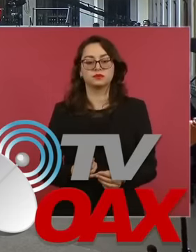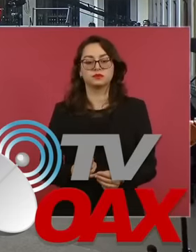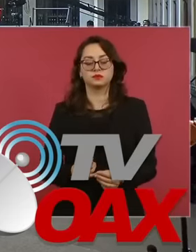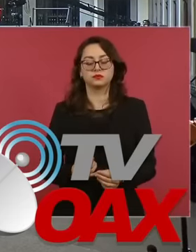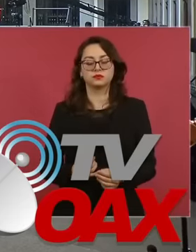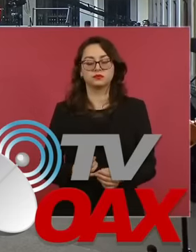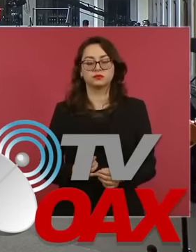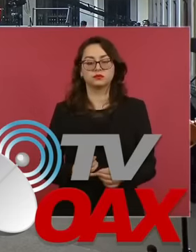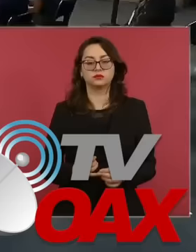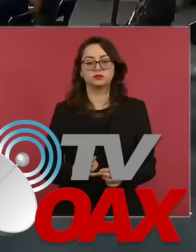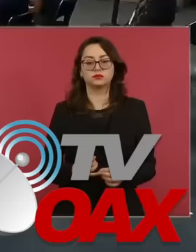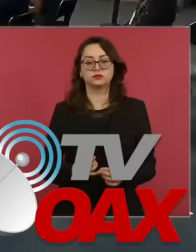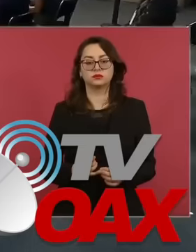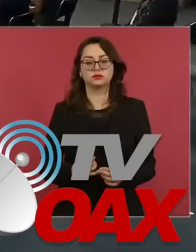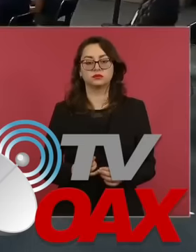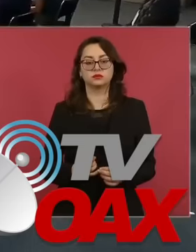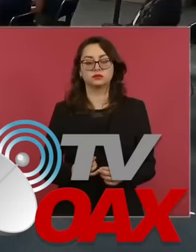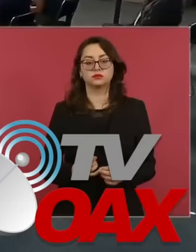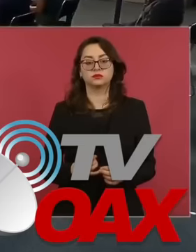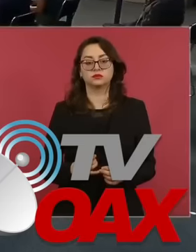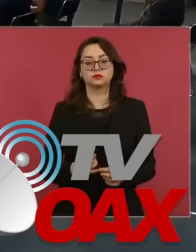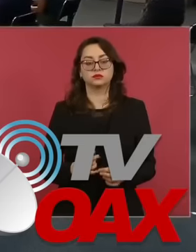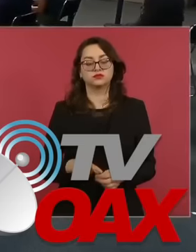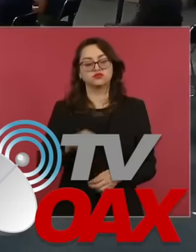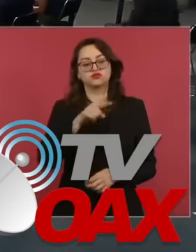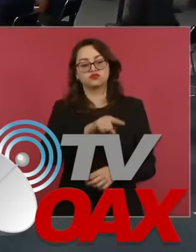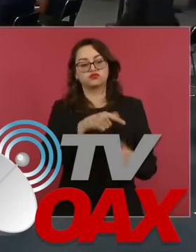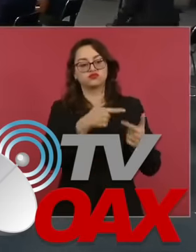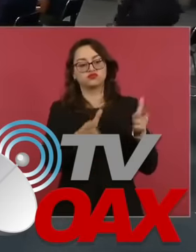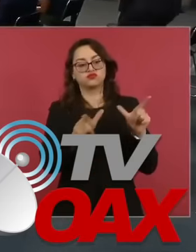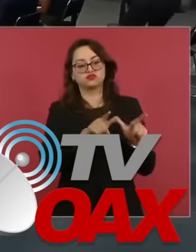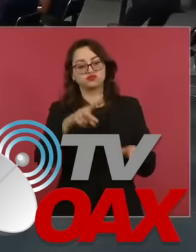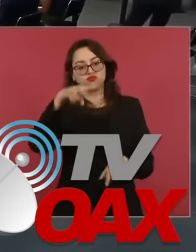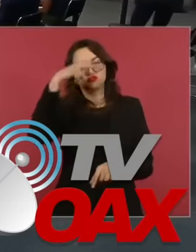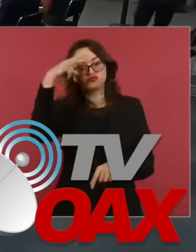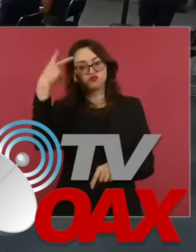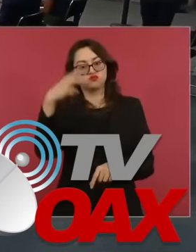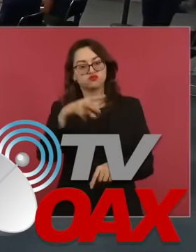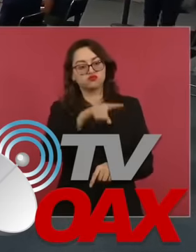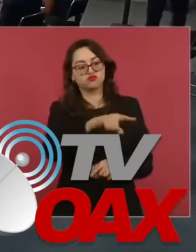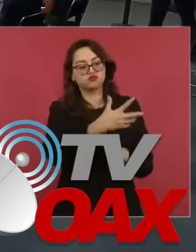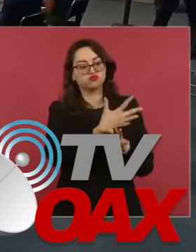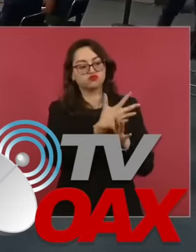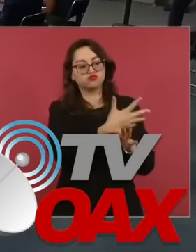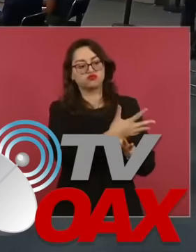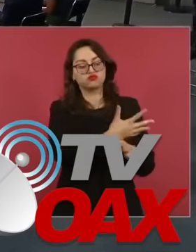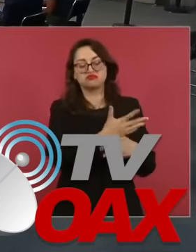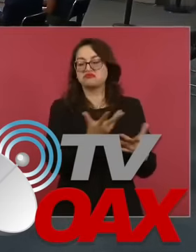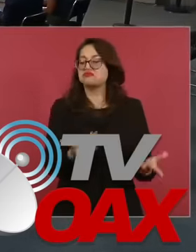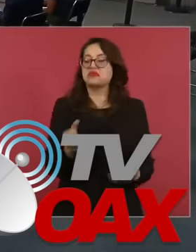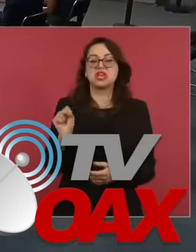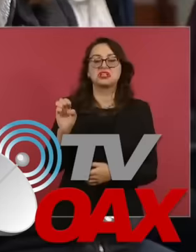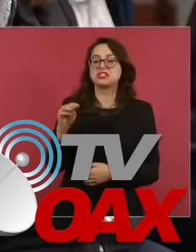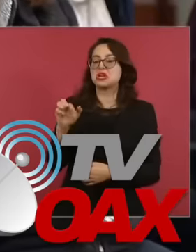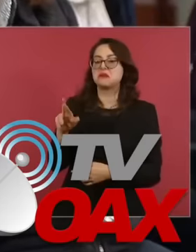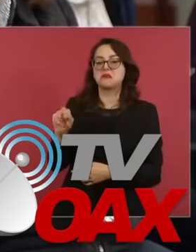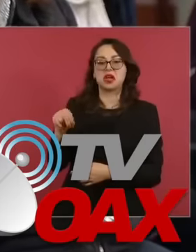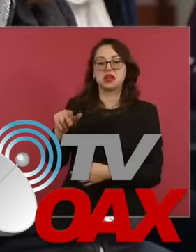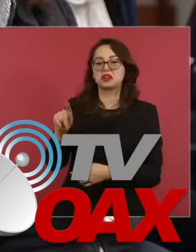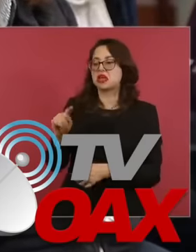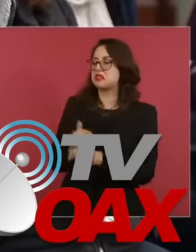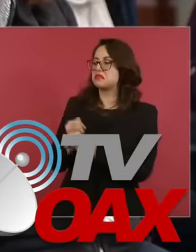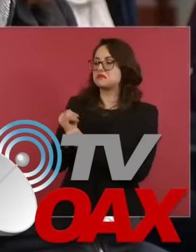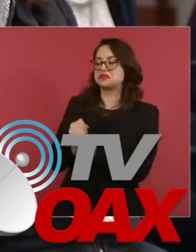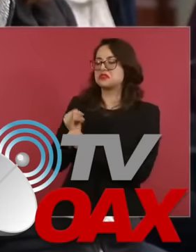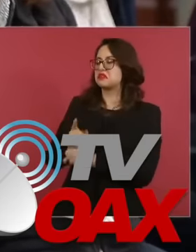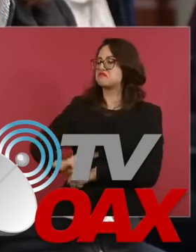saber sobre la posición de Grupo México. Ya les dijo que sus estudios, que no tienen facultades ustedes para